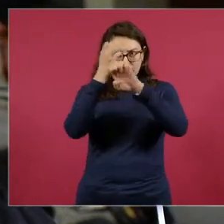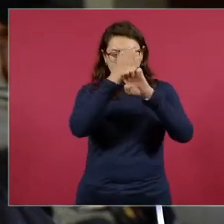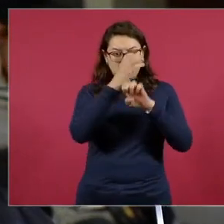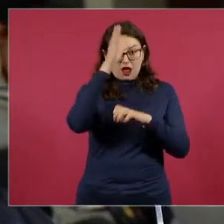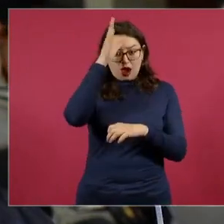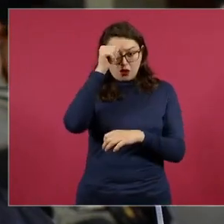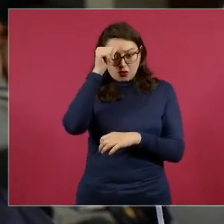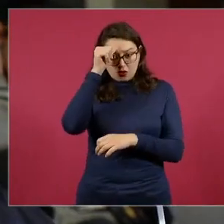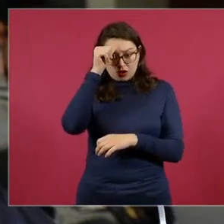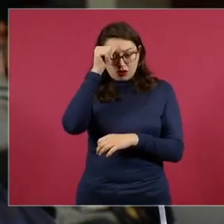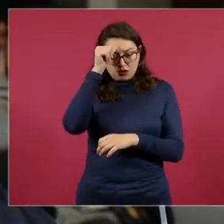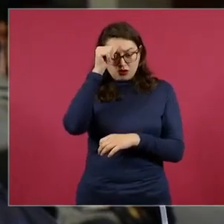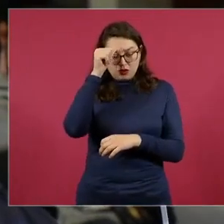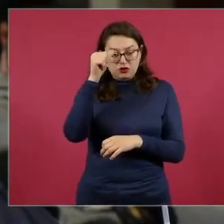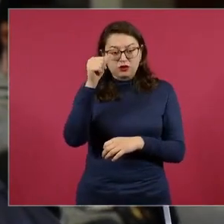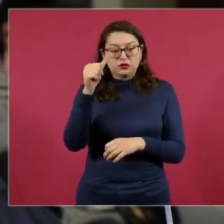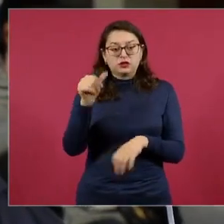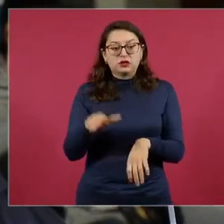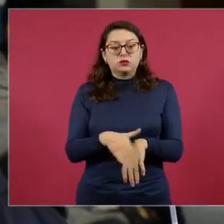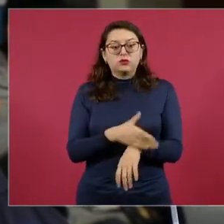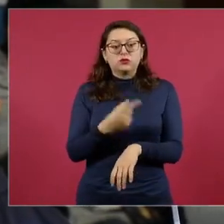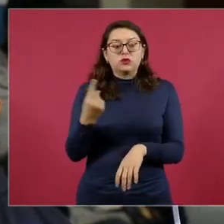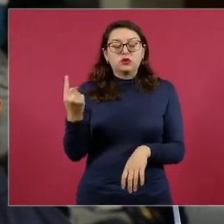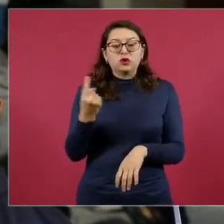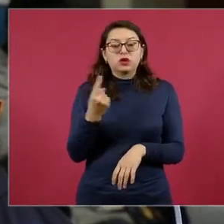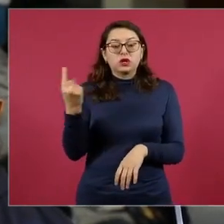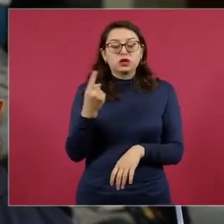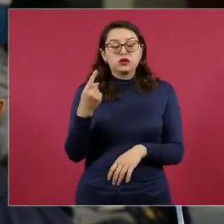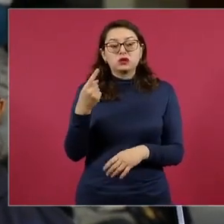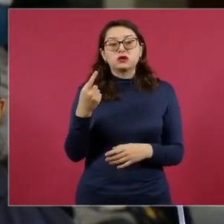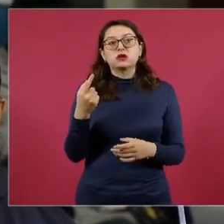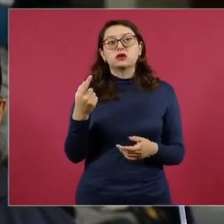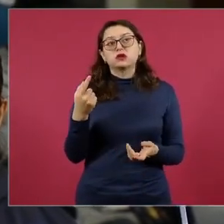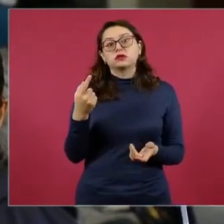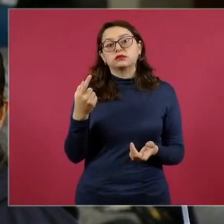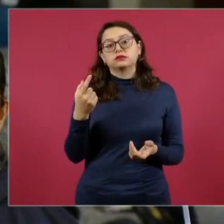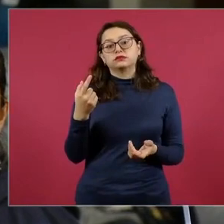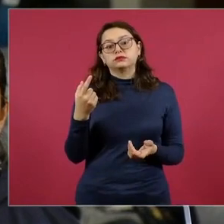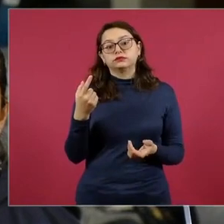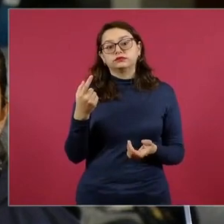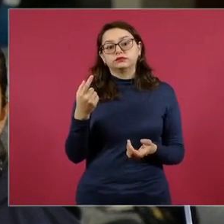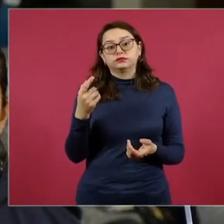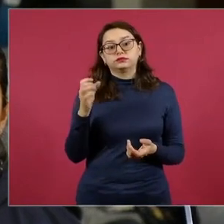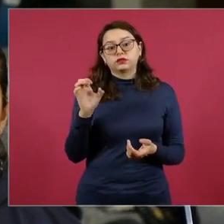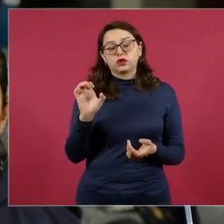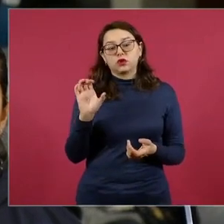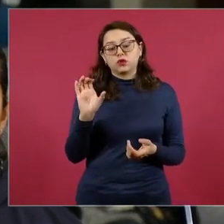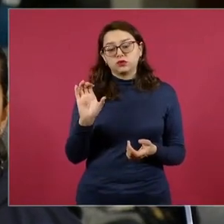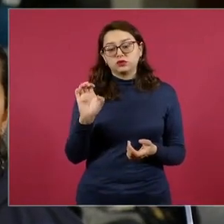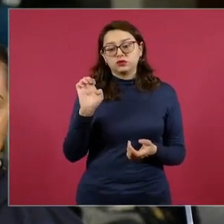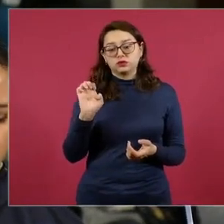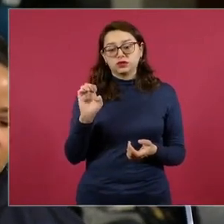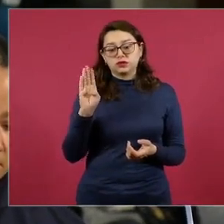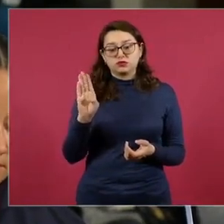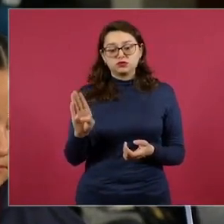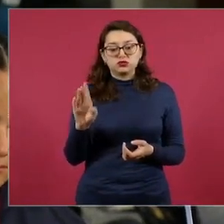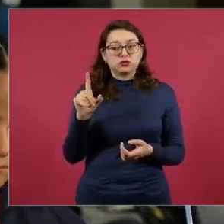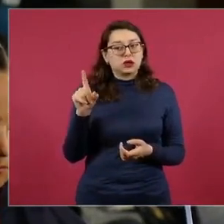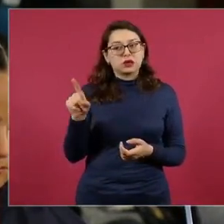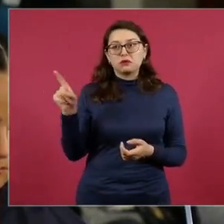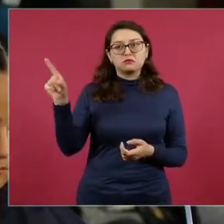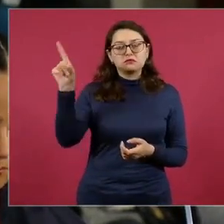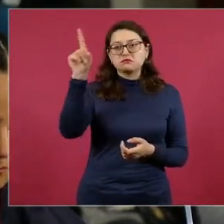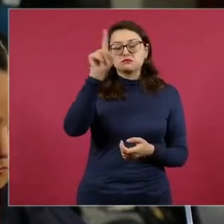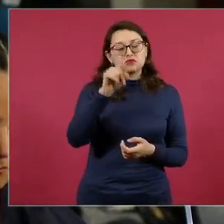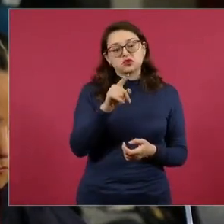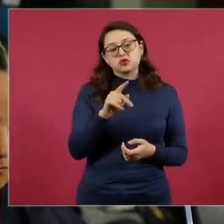búsqueda. ¿Por qué lo decimos? Porque las comisiones estatales de búsqueda no han sido consultadas